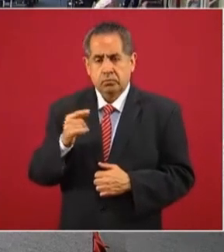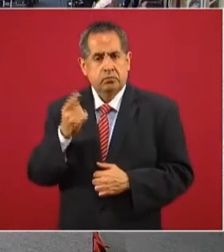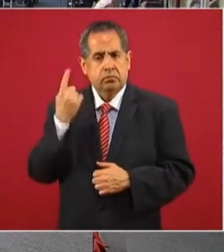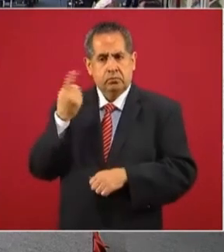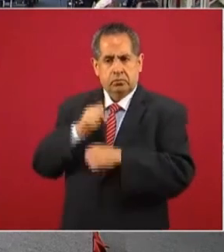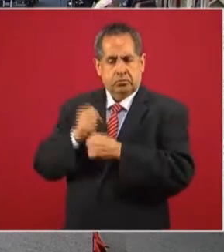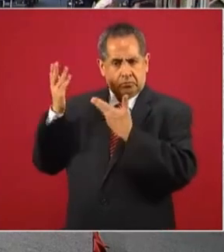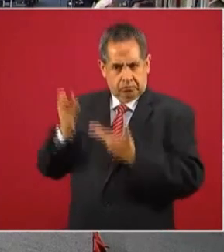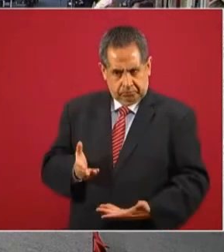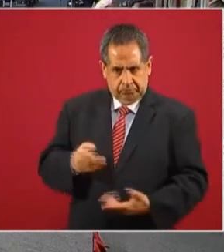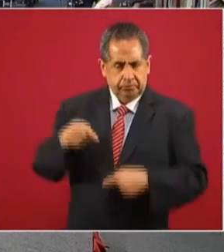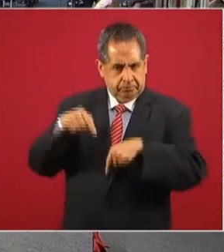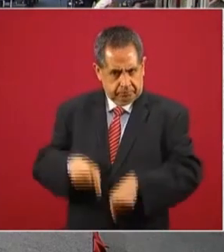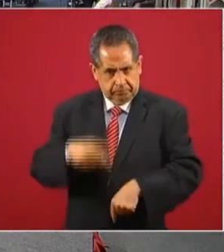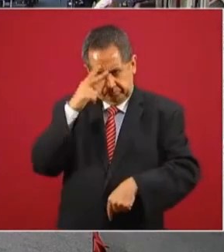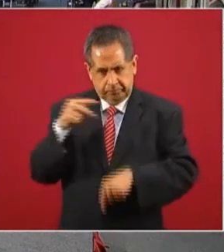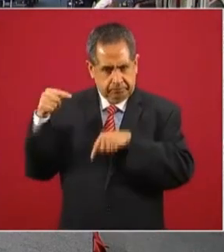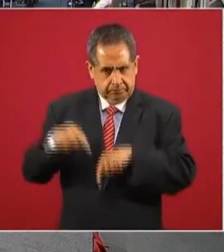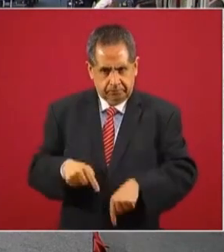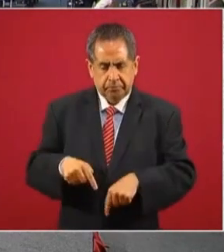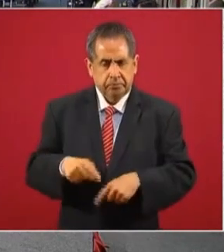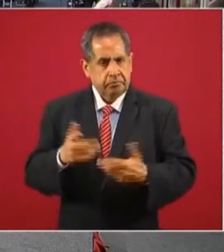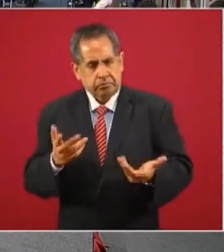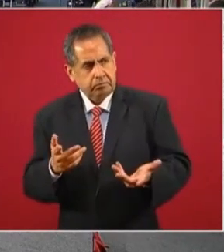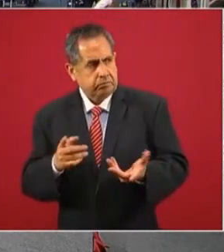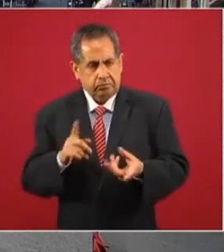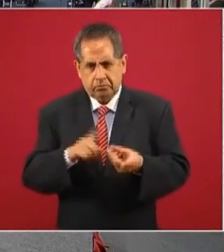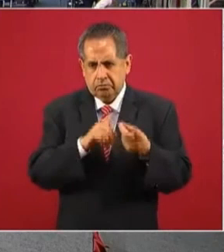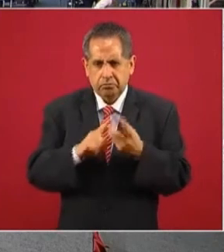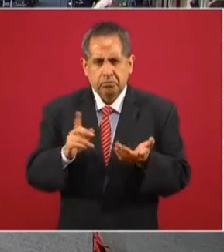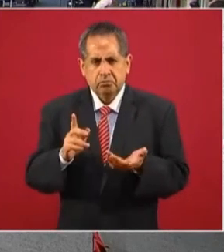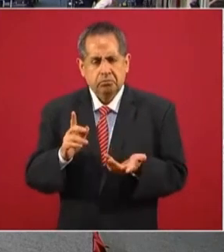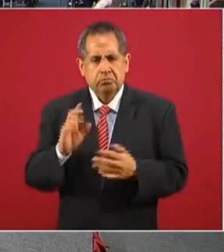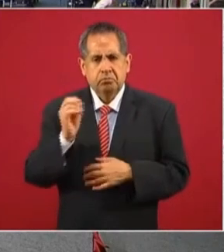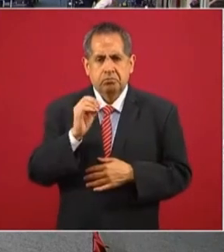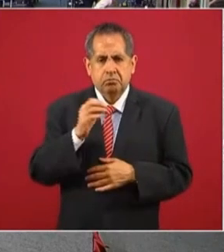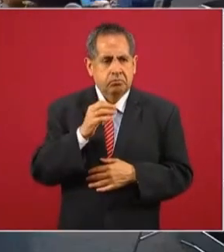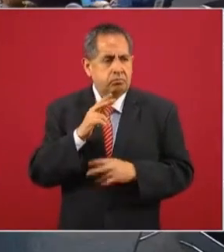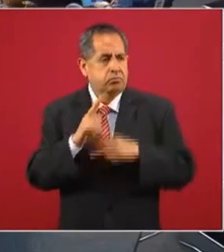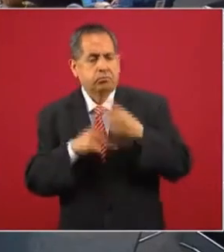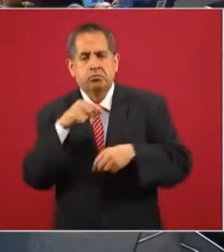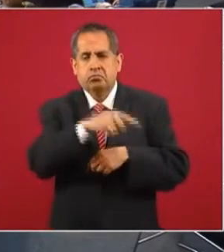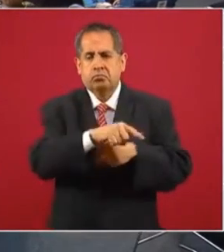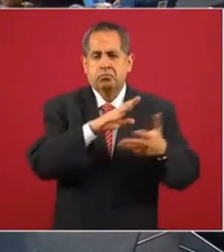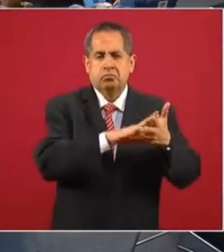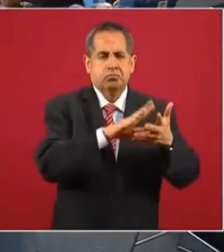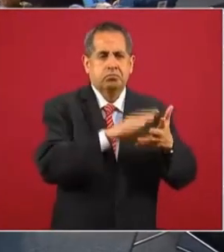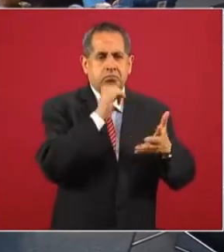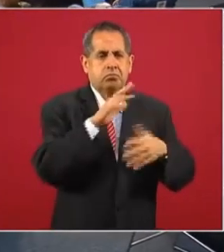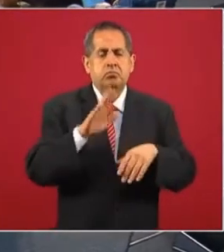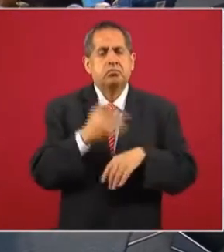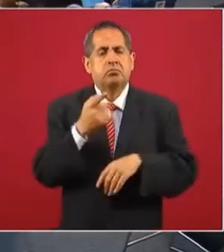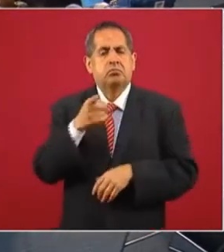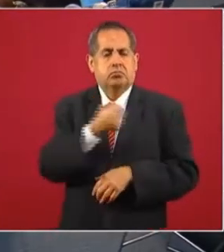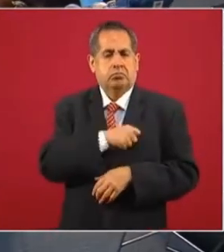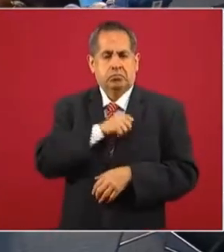semana pasada y está el asunto de que pues ni siquiera pisó el reclusorio norte por una cuestión de salud. Mencionaban que se